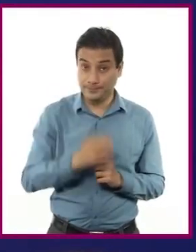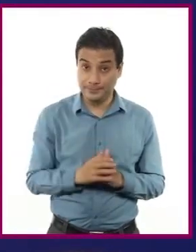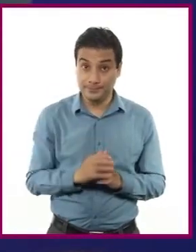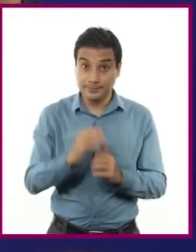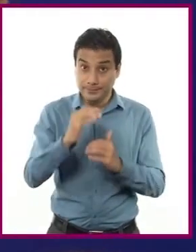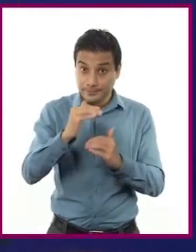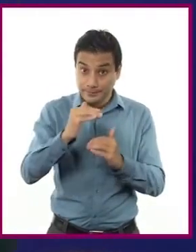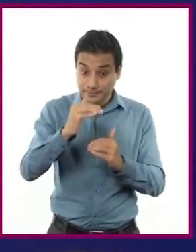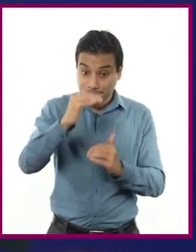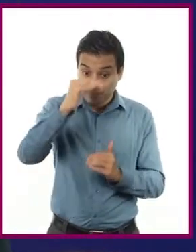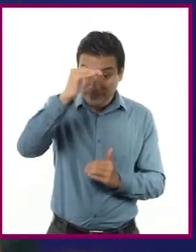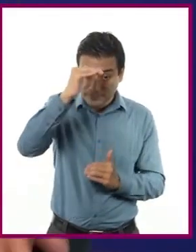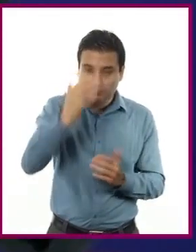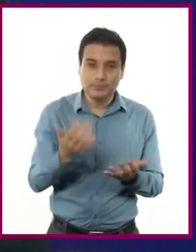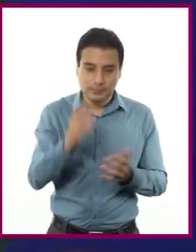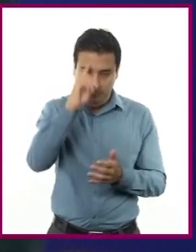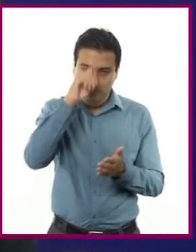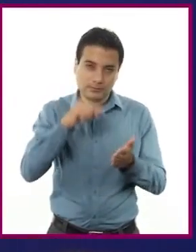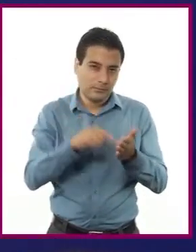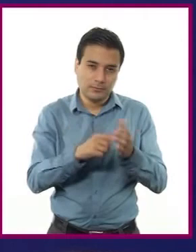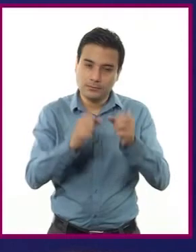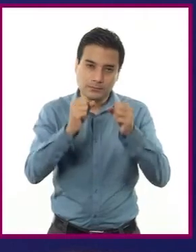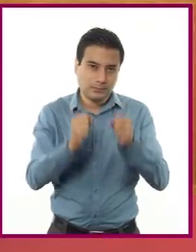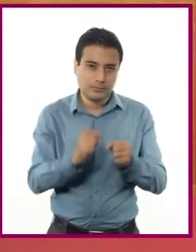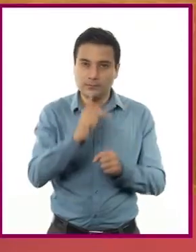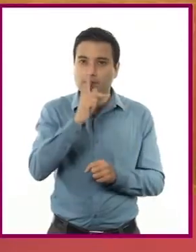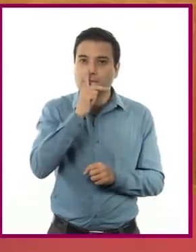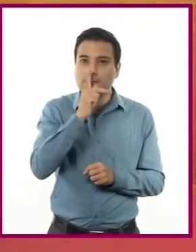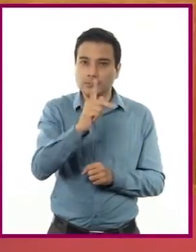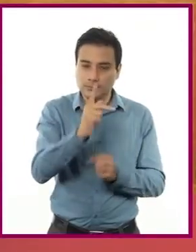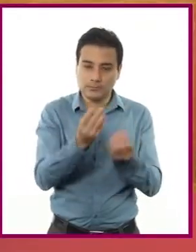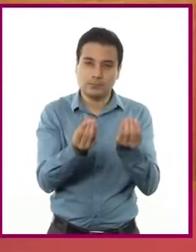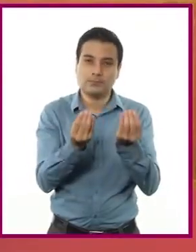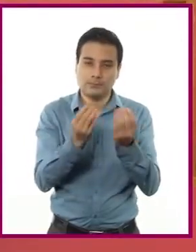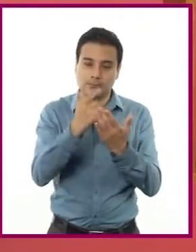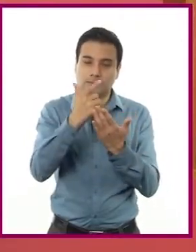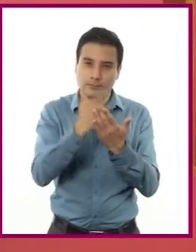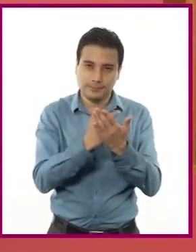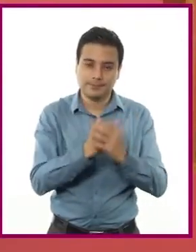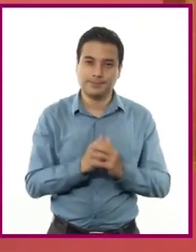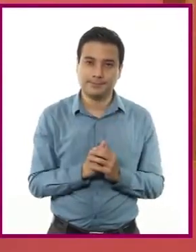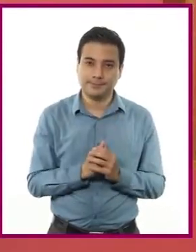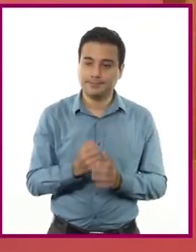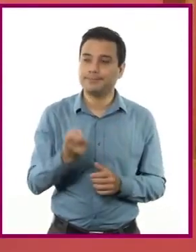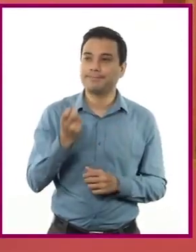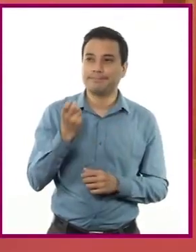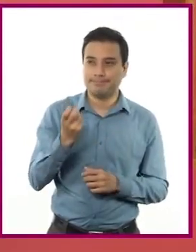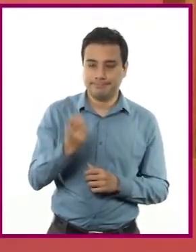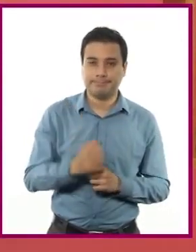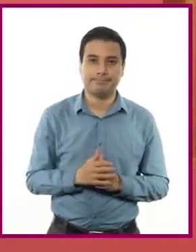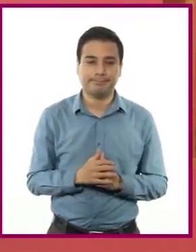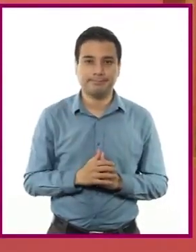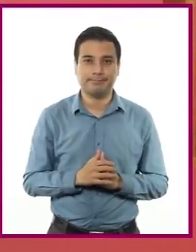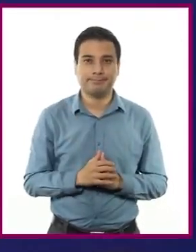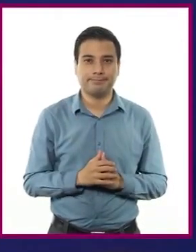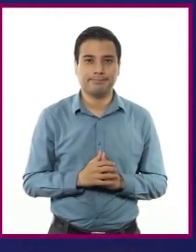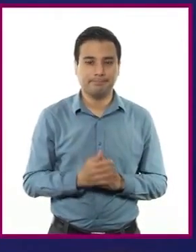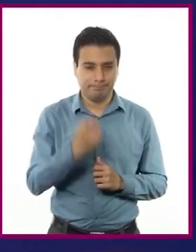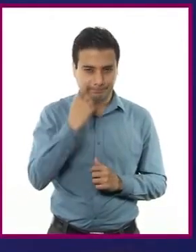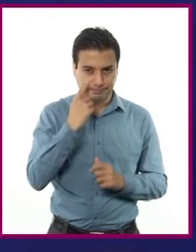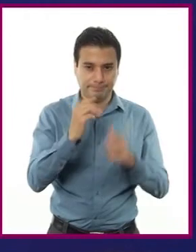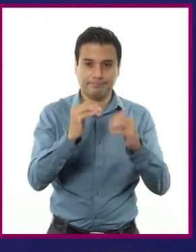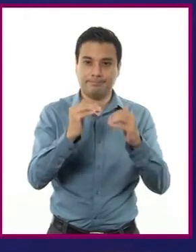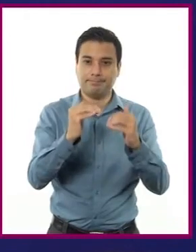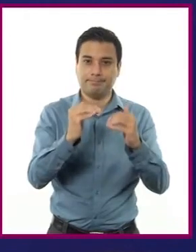sea el texto, más términos será importante definir. Exactamente, Irma. Muy buena observación. A